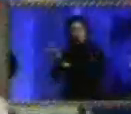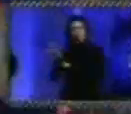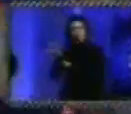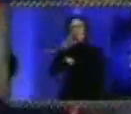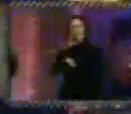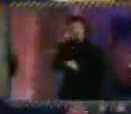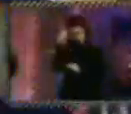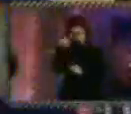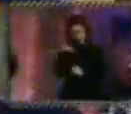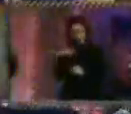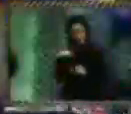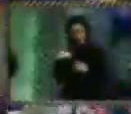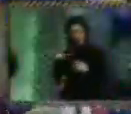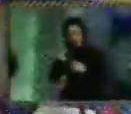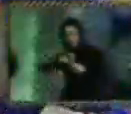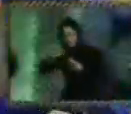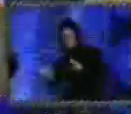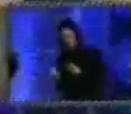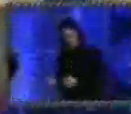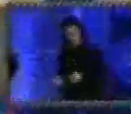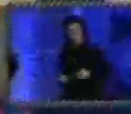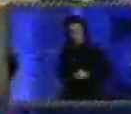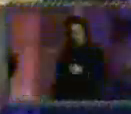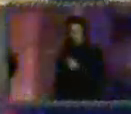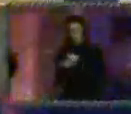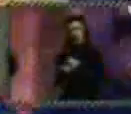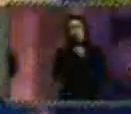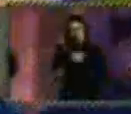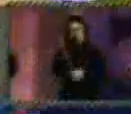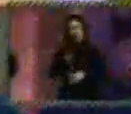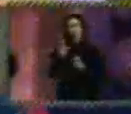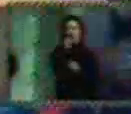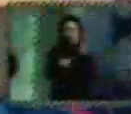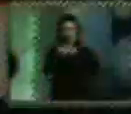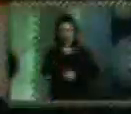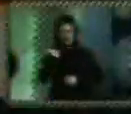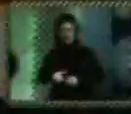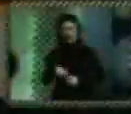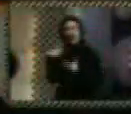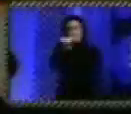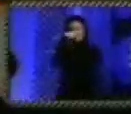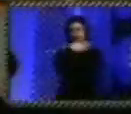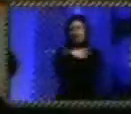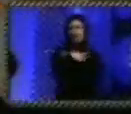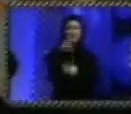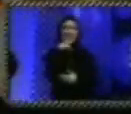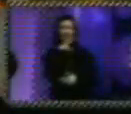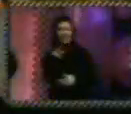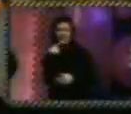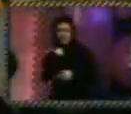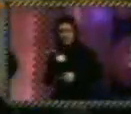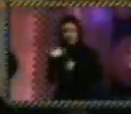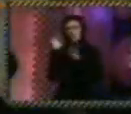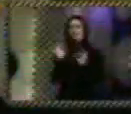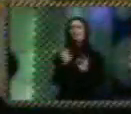tengo mucha la uso como la bola china. Mariposa me suelen decir, porque tengo el culo repito. Mariposa